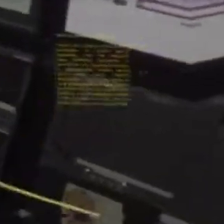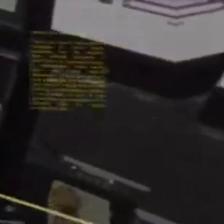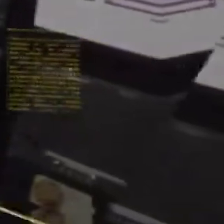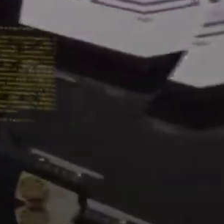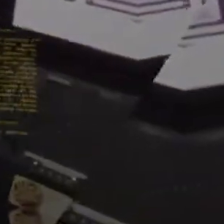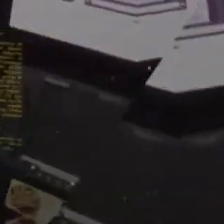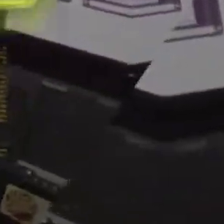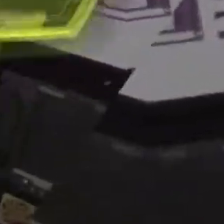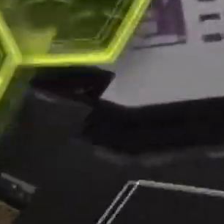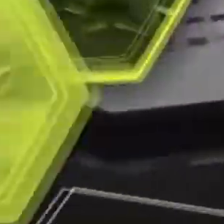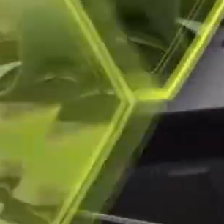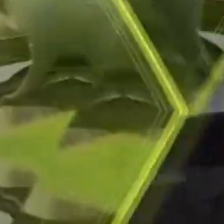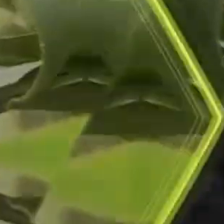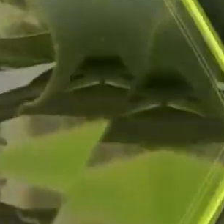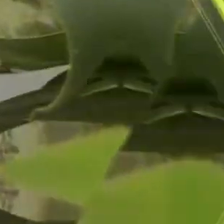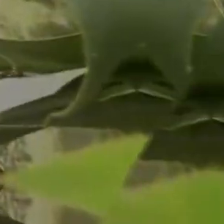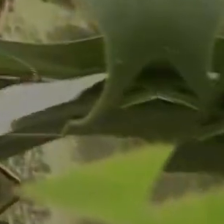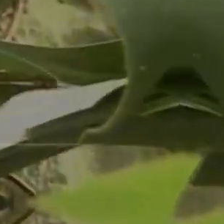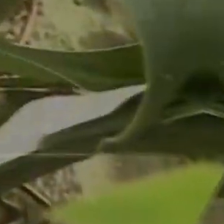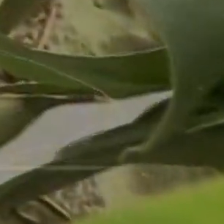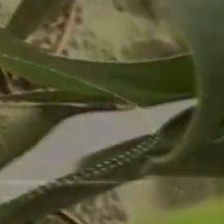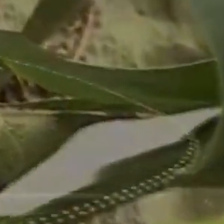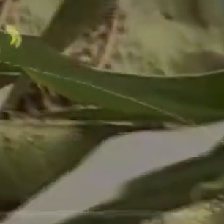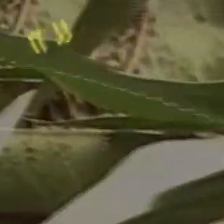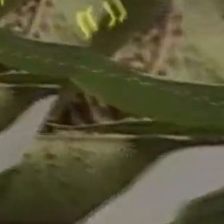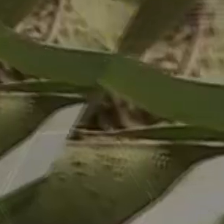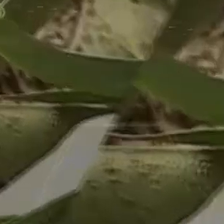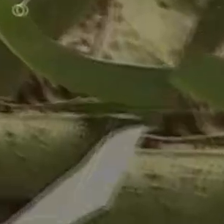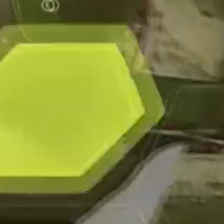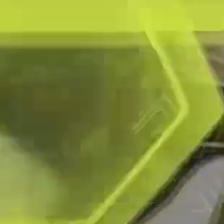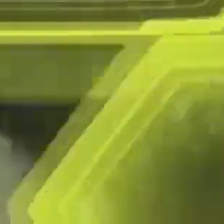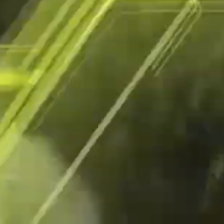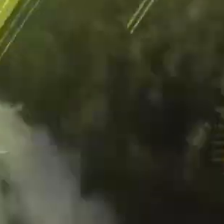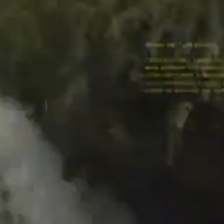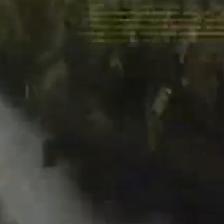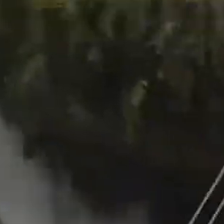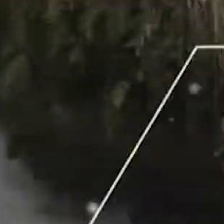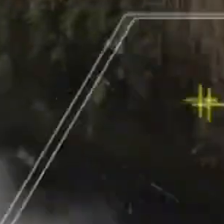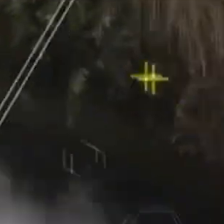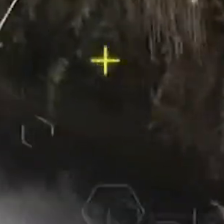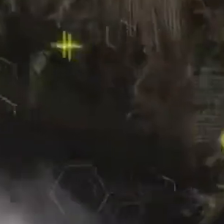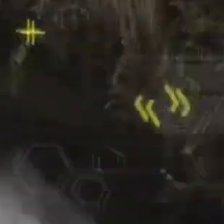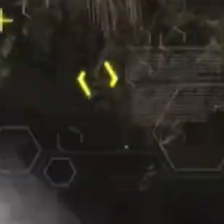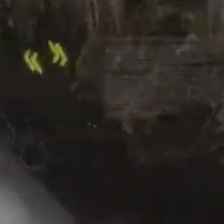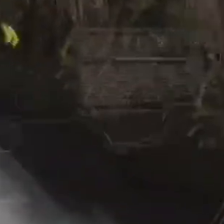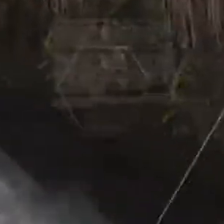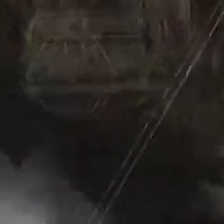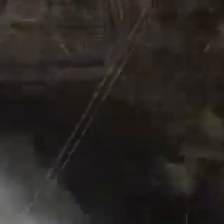Informativo CBC, otro compromiso con la región.